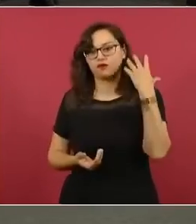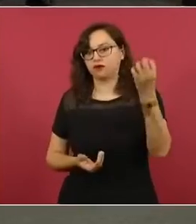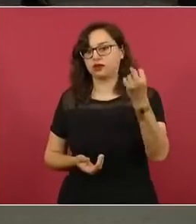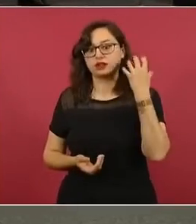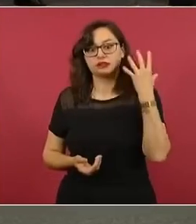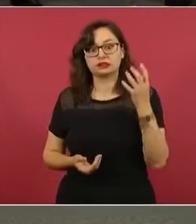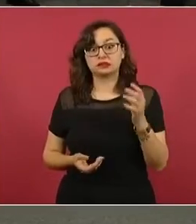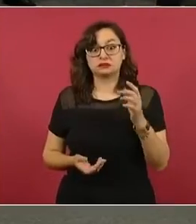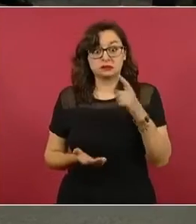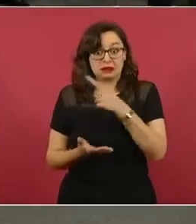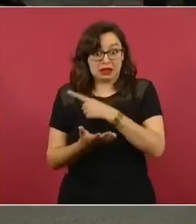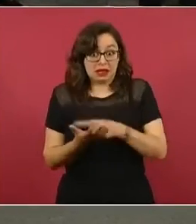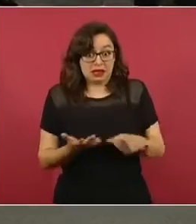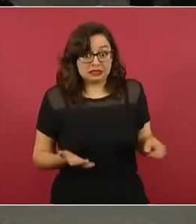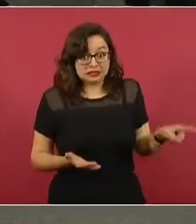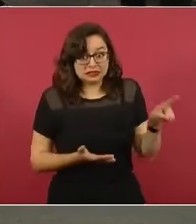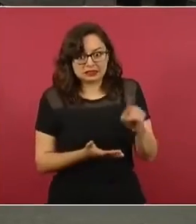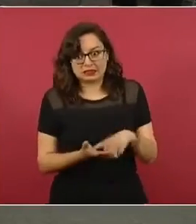esta